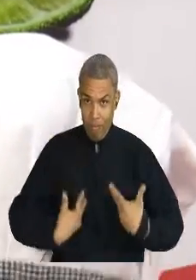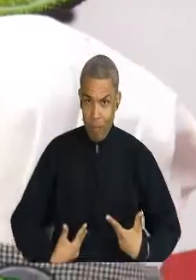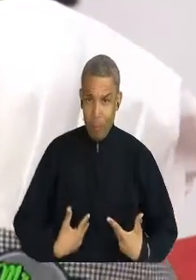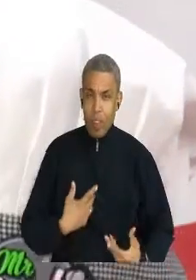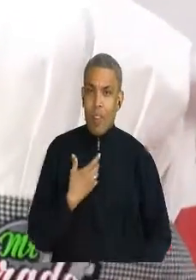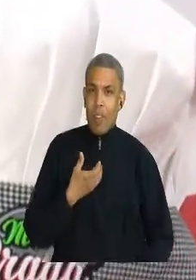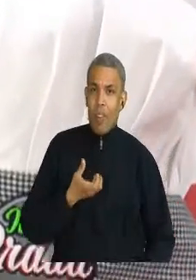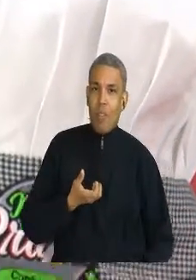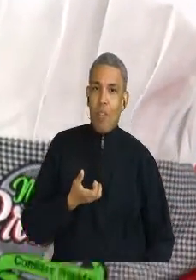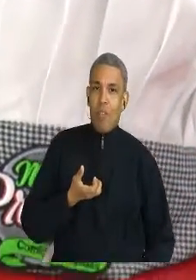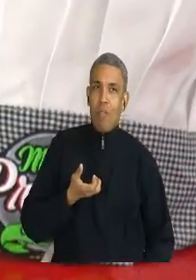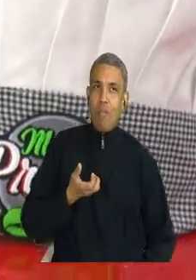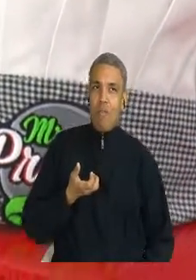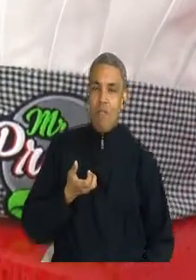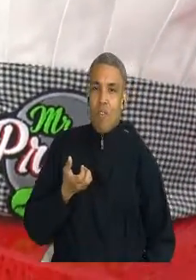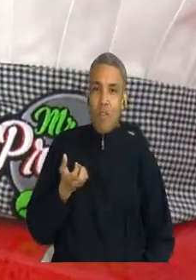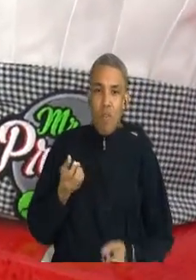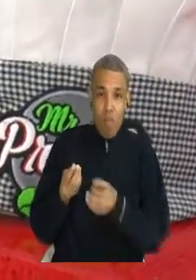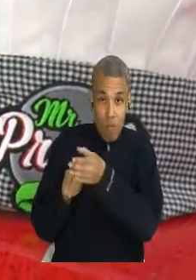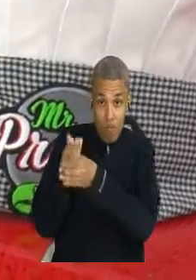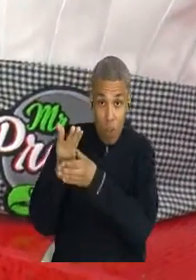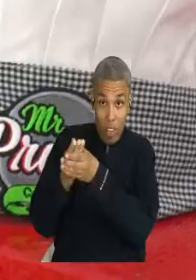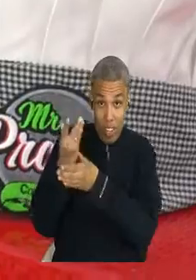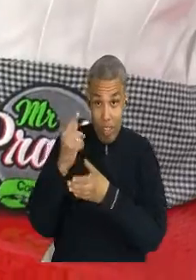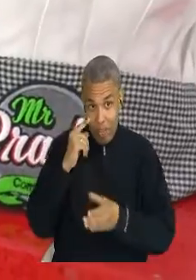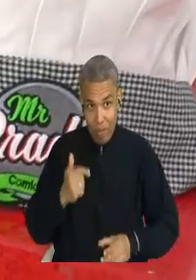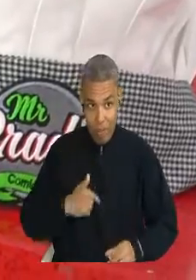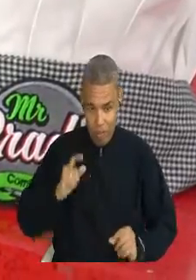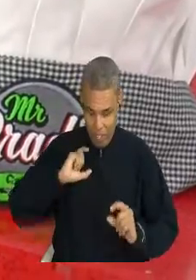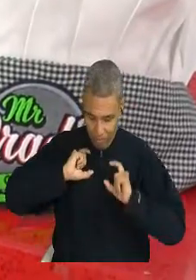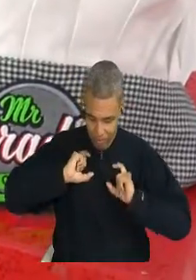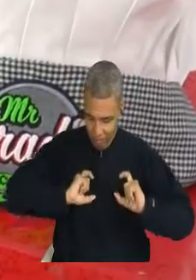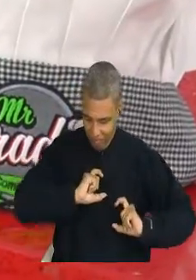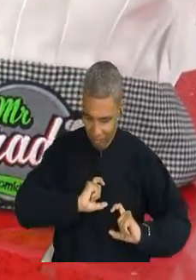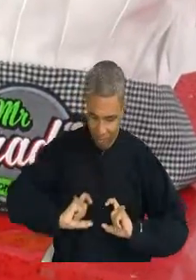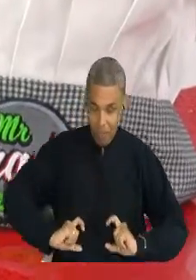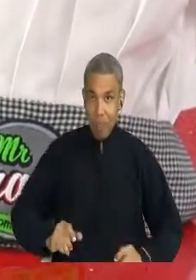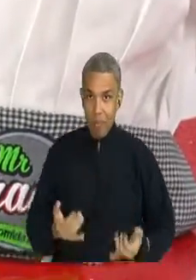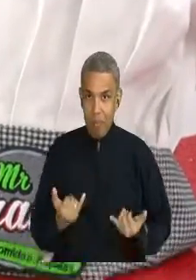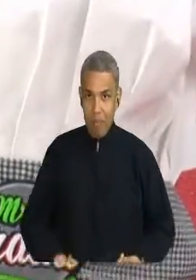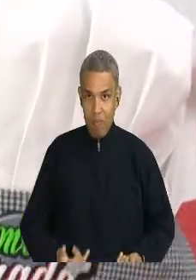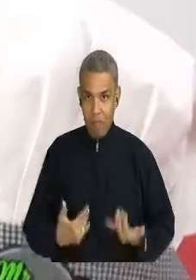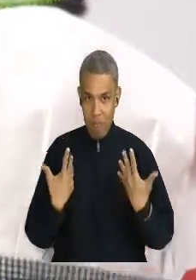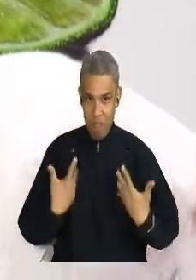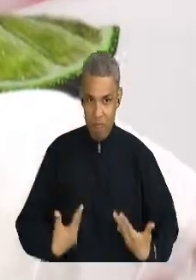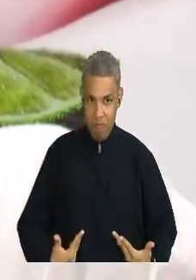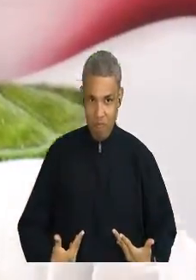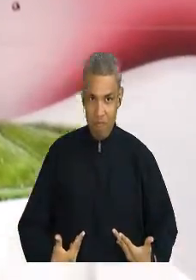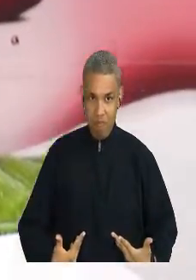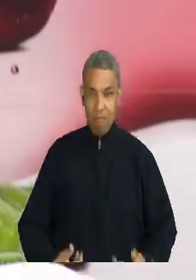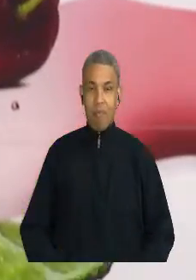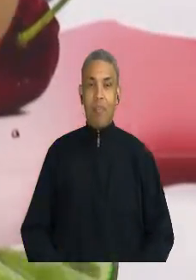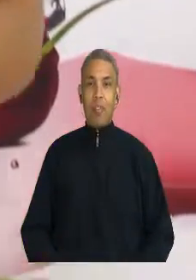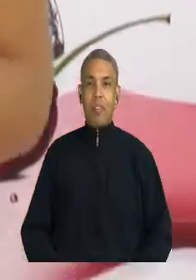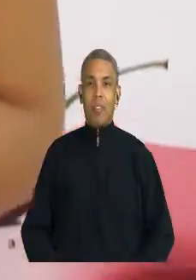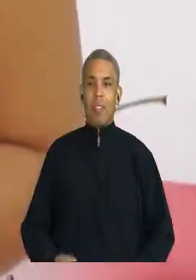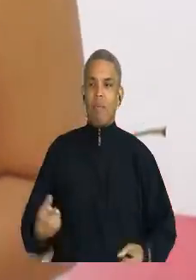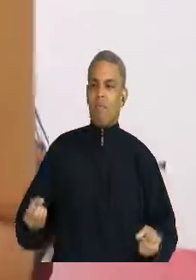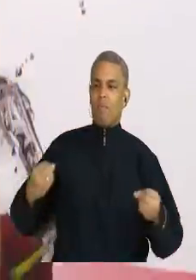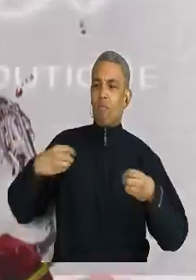flores muy bellos. Por supuesto, gracias al mejor estilo. Aquí piden vueltica, bueno, vueltica, vueltica. Ah, no, el estilo de Miuma Boutique, caramba. Recuerden ustedes